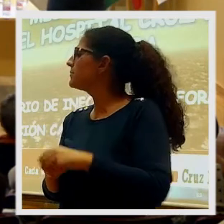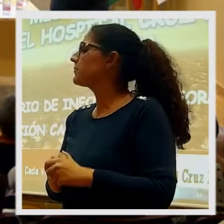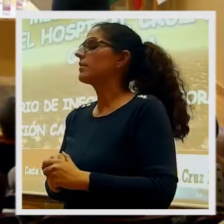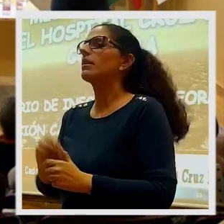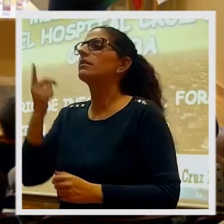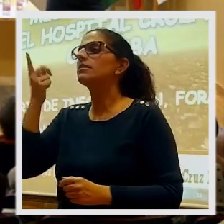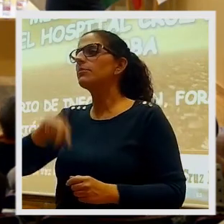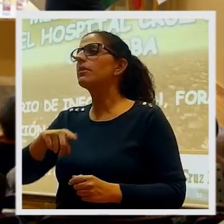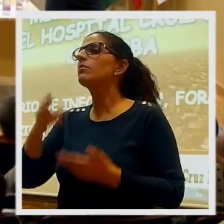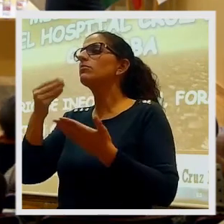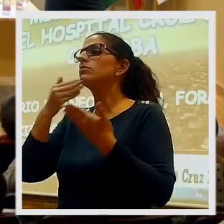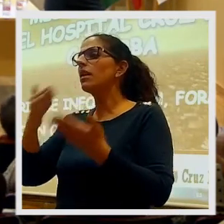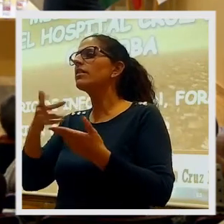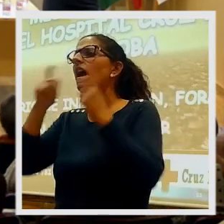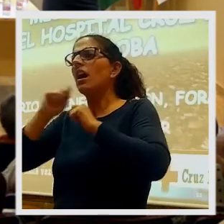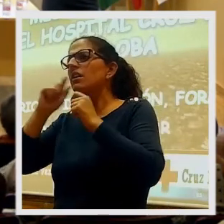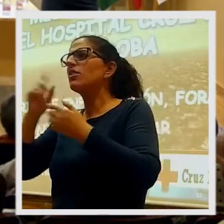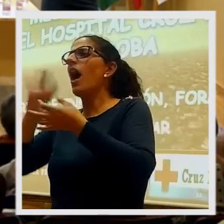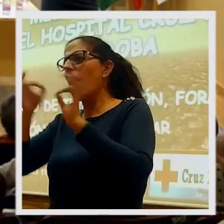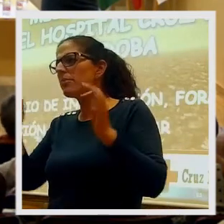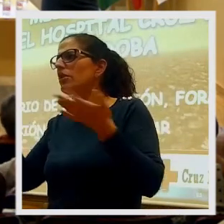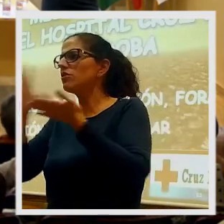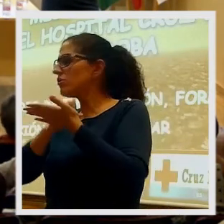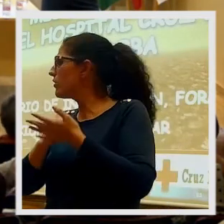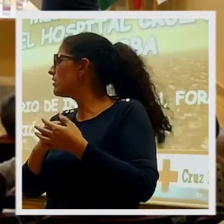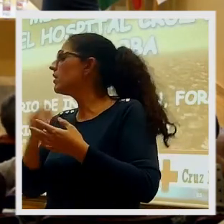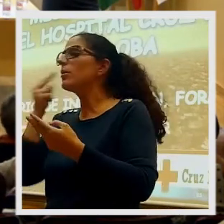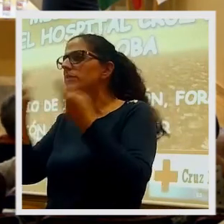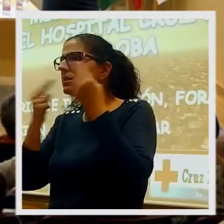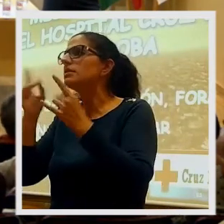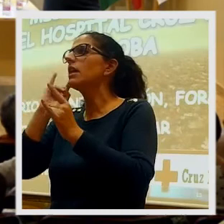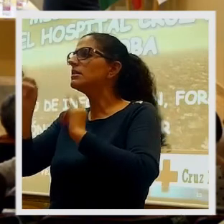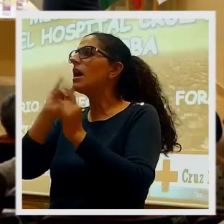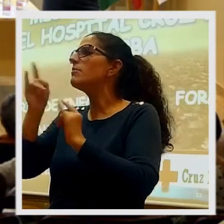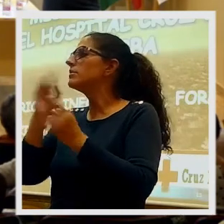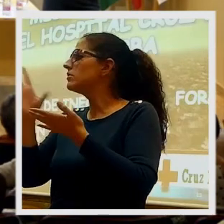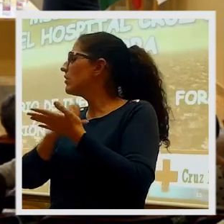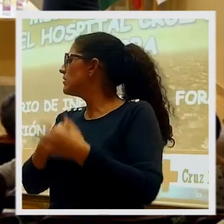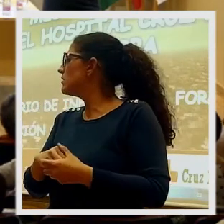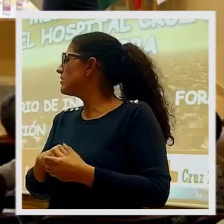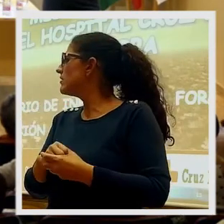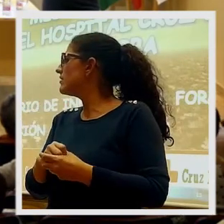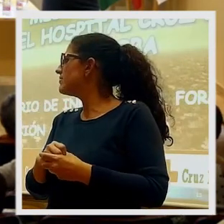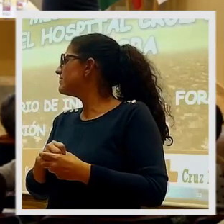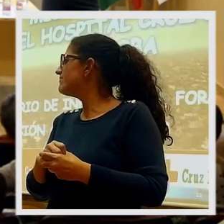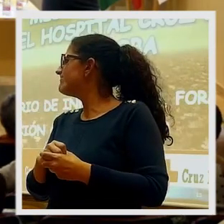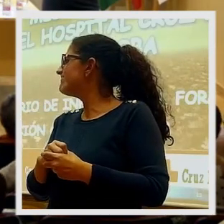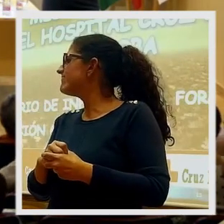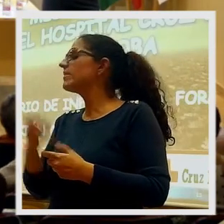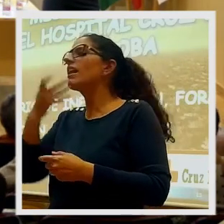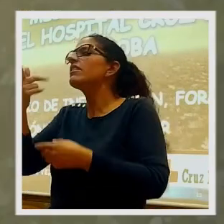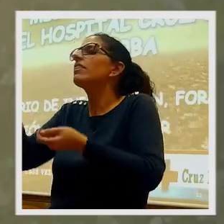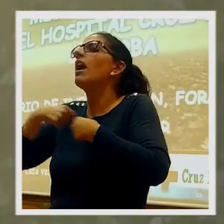Asimismo, dar las gracias por las múltiples muestras de cariño de los amigos, tanto sus visitas, llamadas y mensajes. La verdad que han sido una